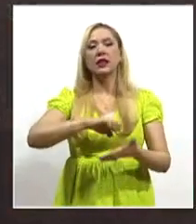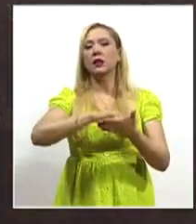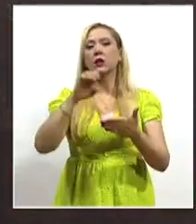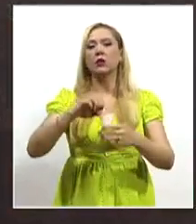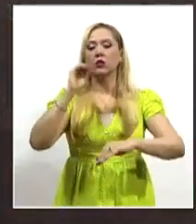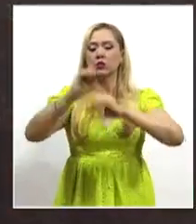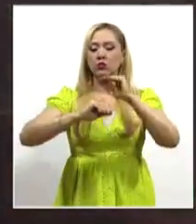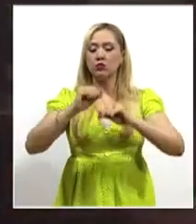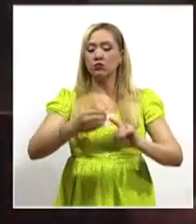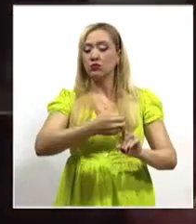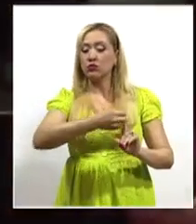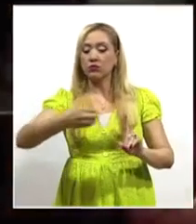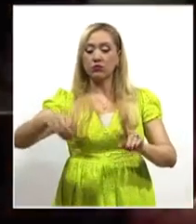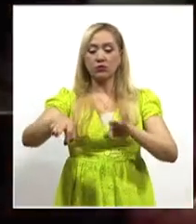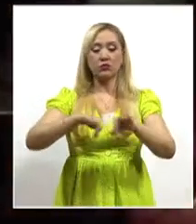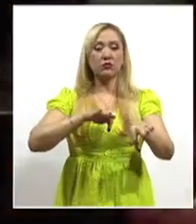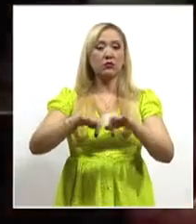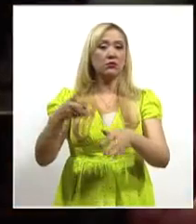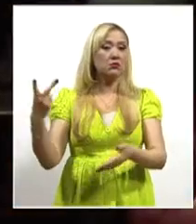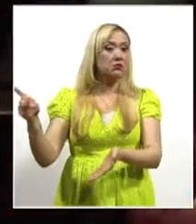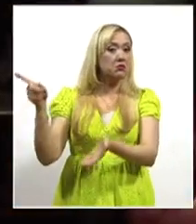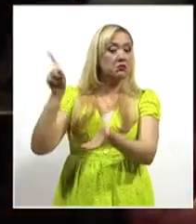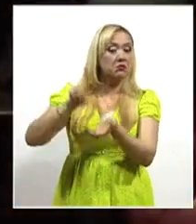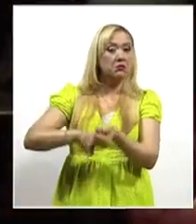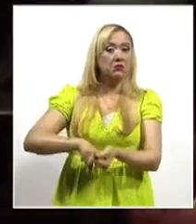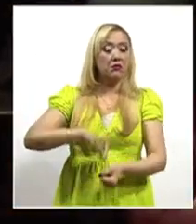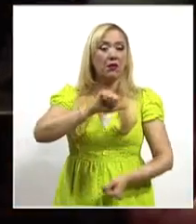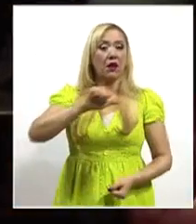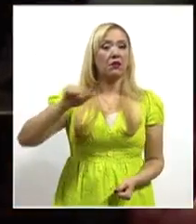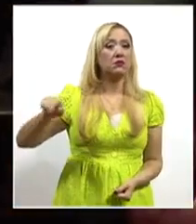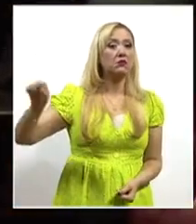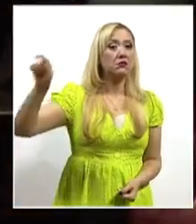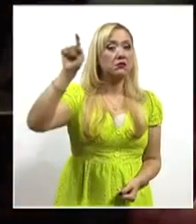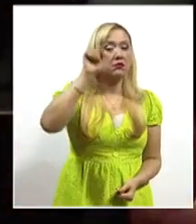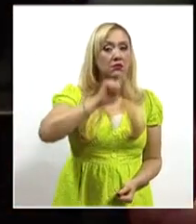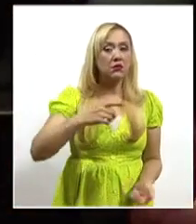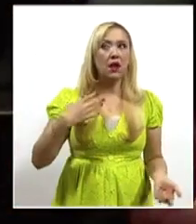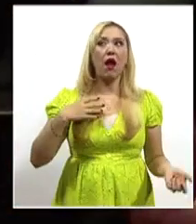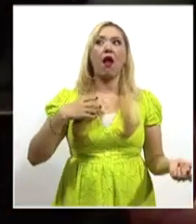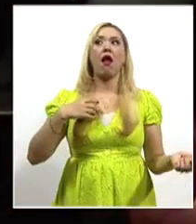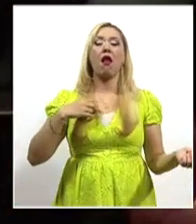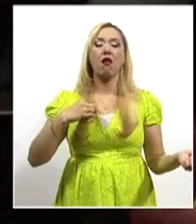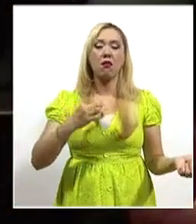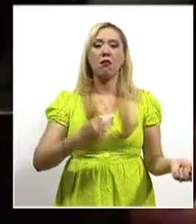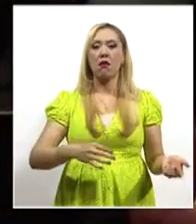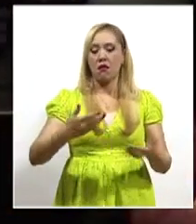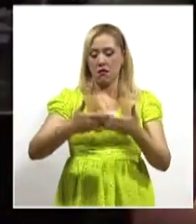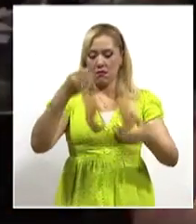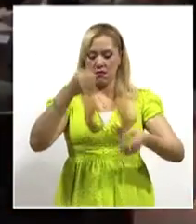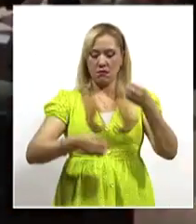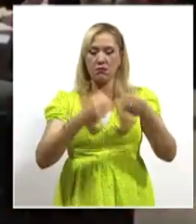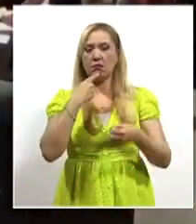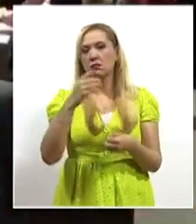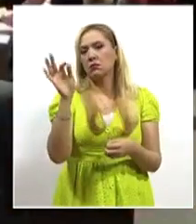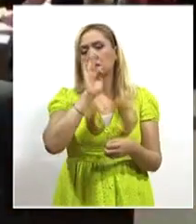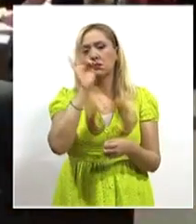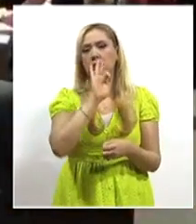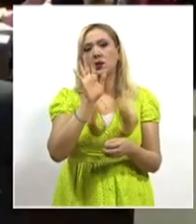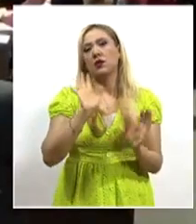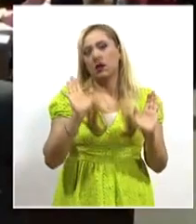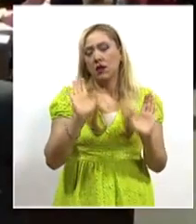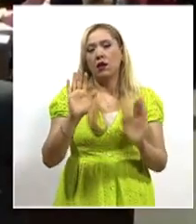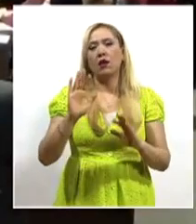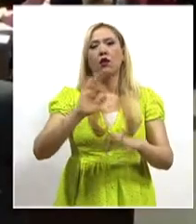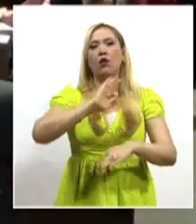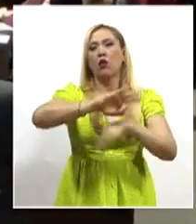integración, organización y funcionamiento interno de sus órganos y comisiones legislativas. La Corte determinó que si bien no todos los